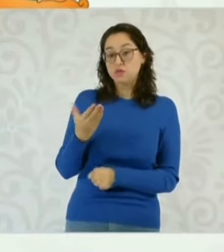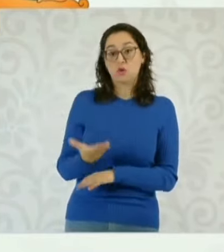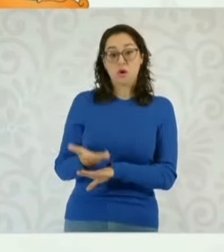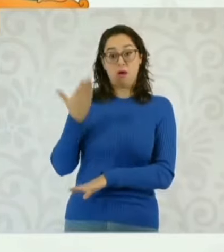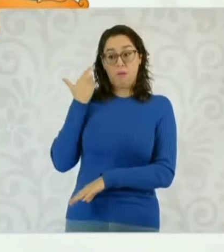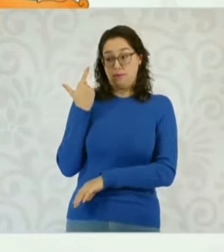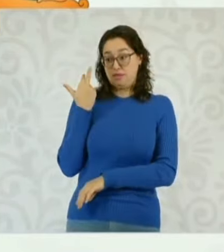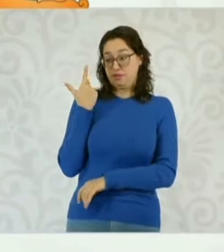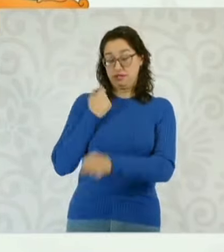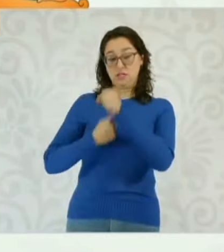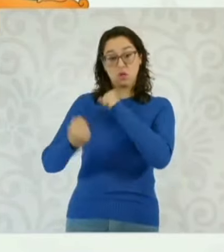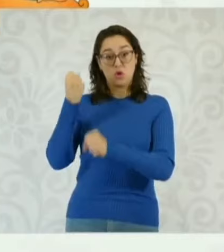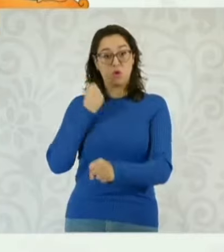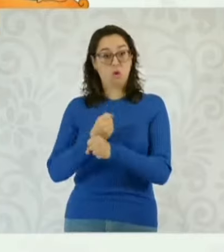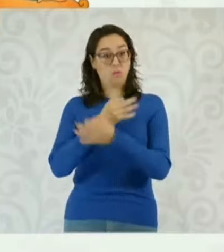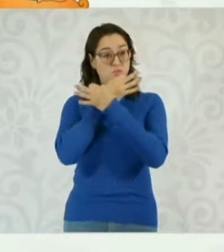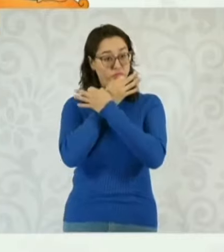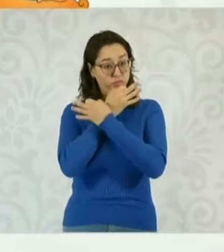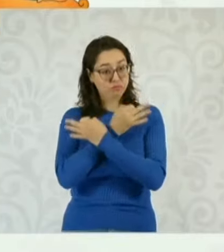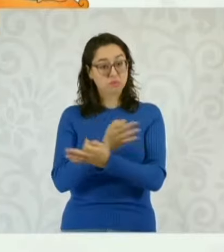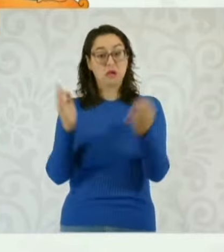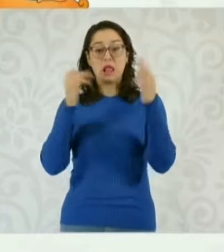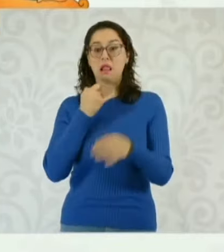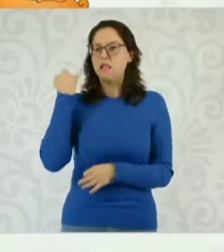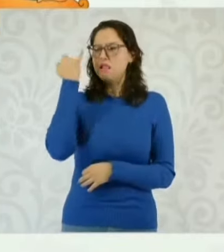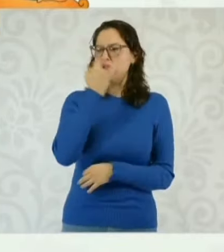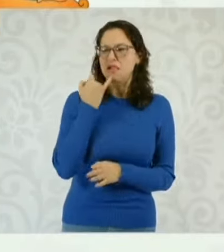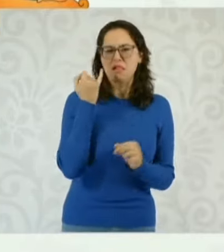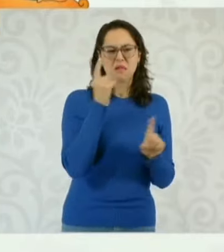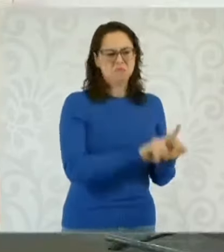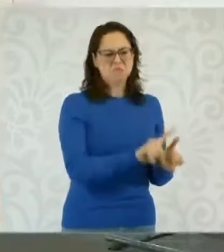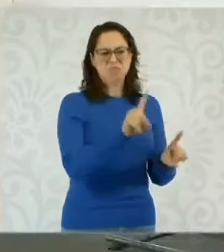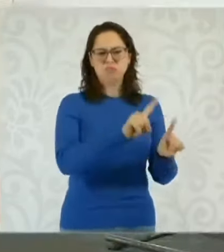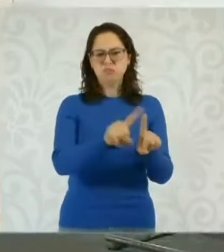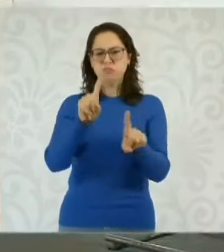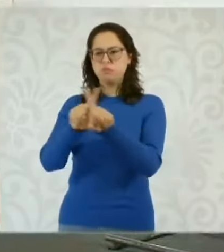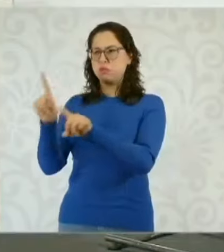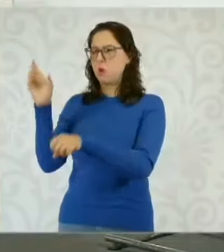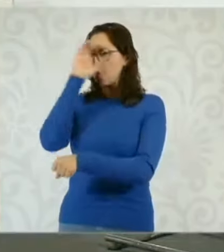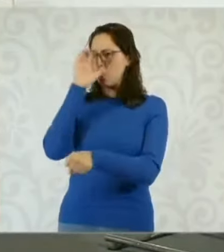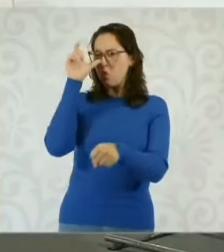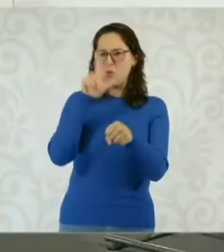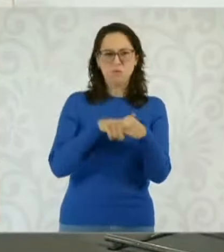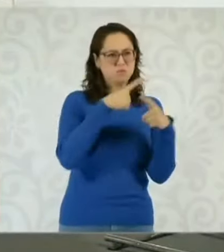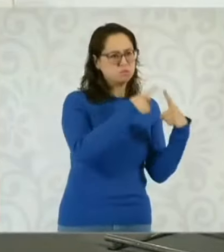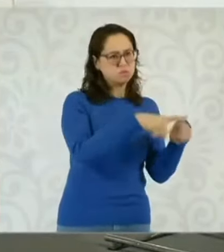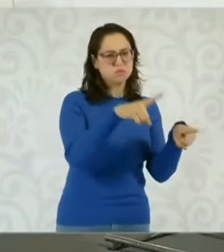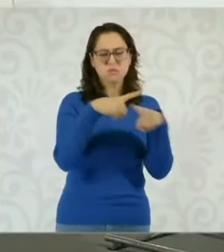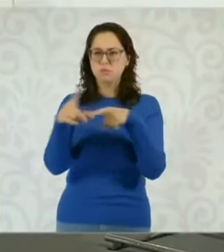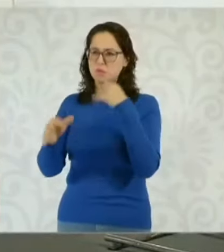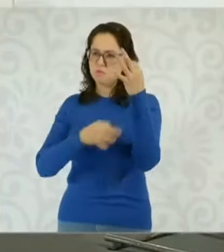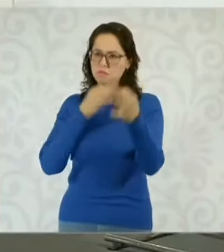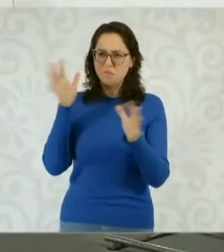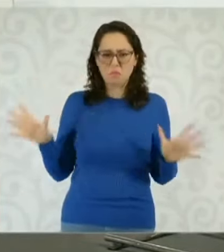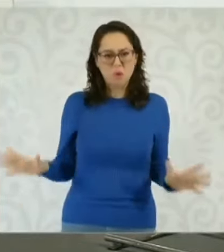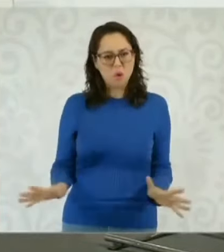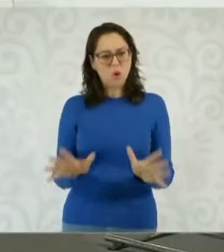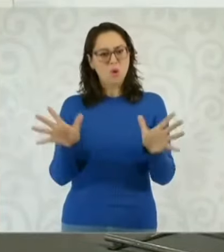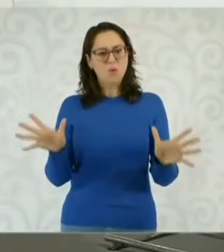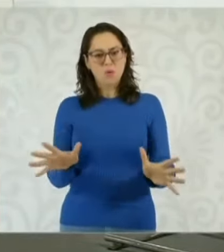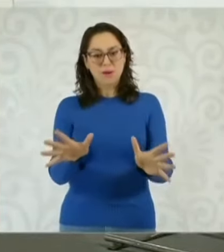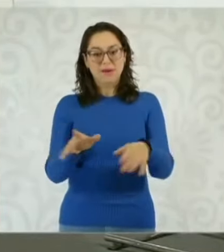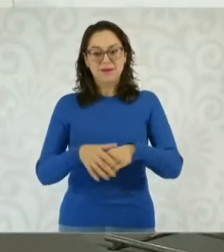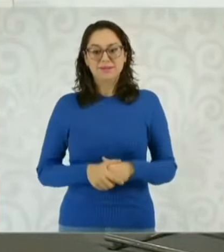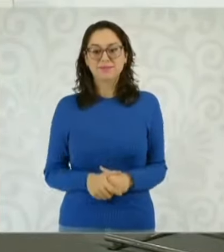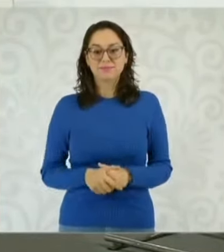años busca promover el multilingüismo y la diversidad cultural en el mundo. La siguiente. En